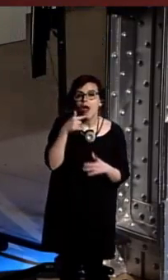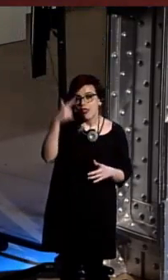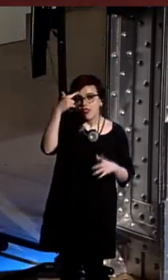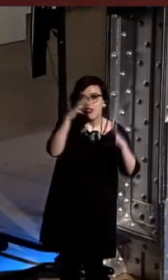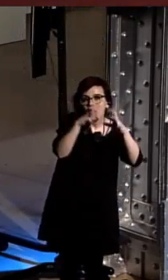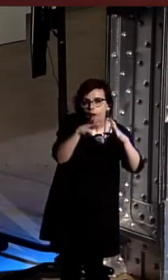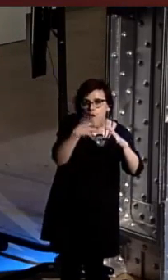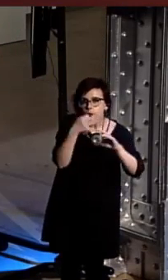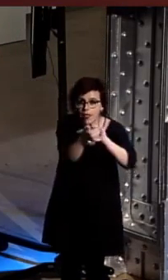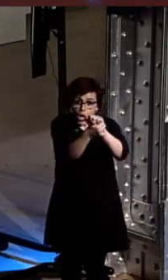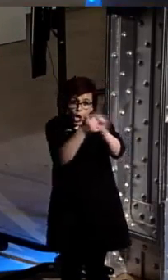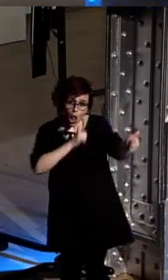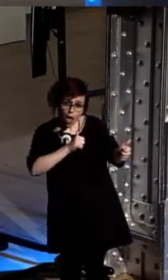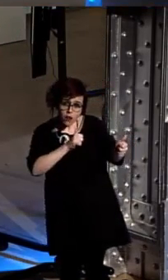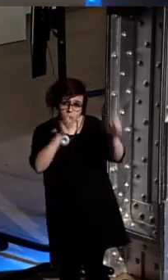cerebros?